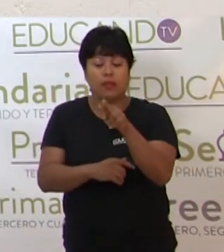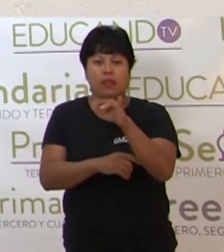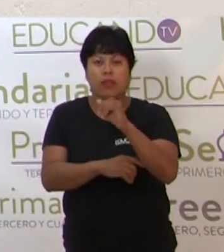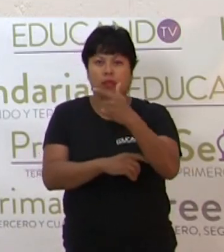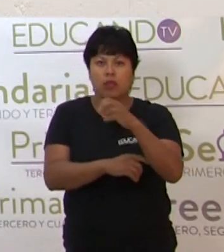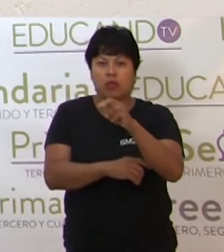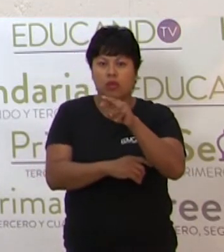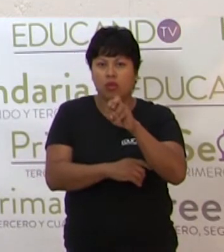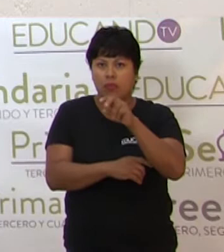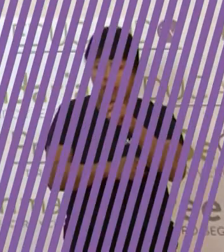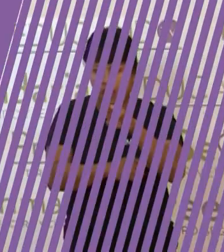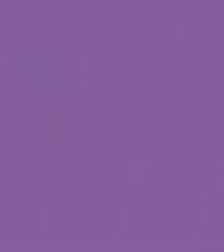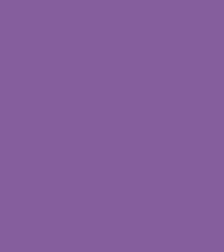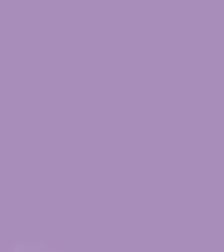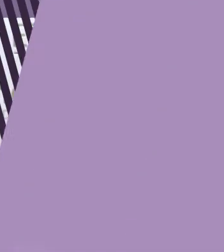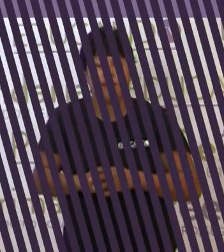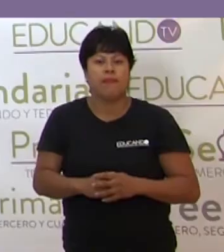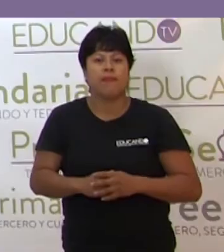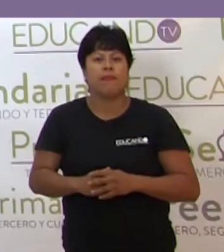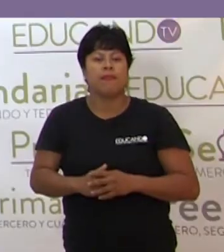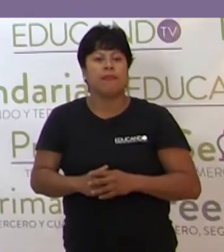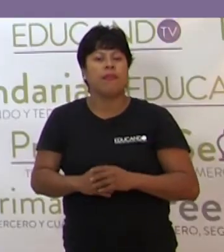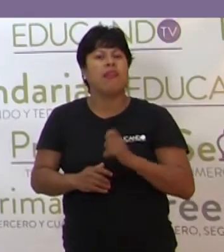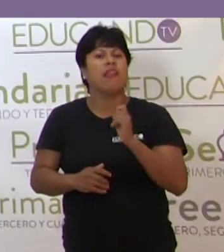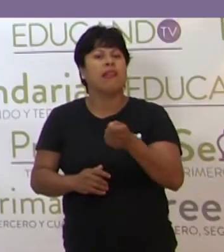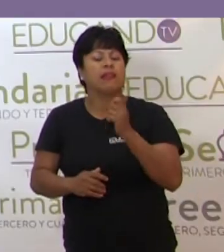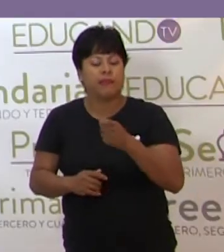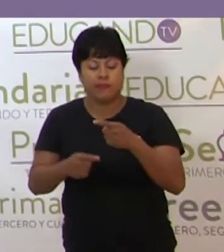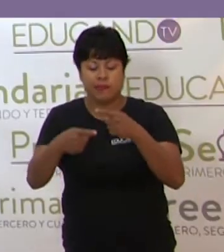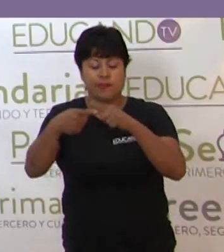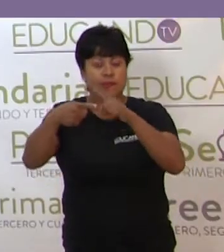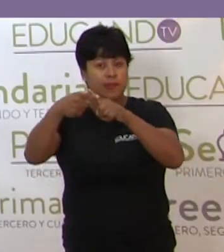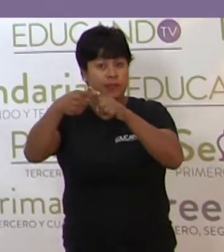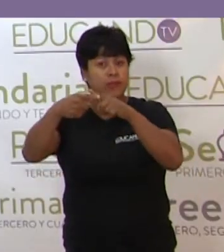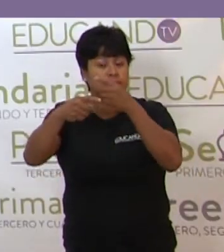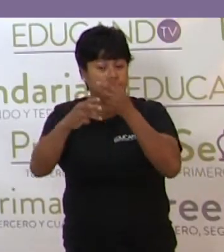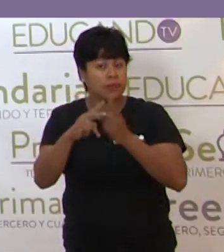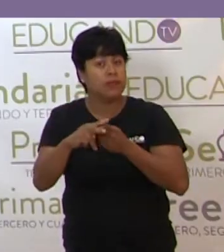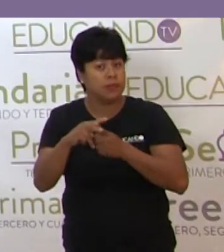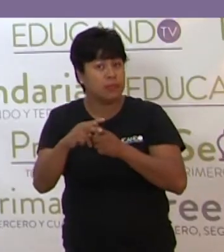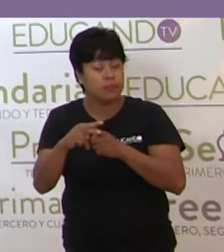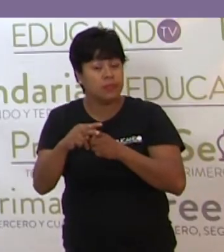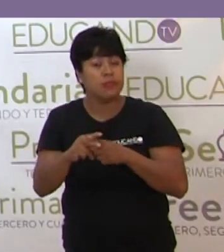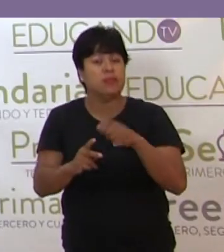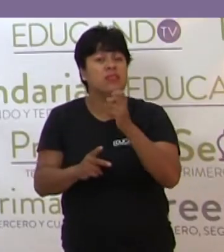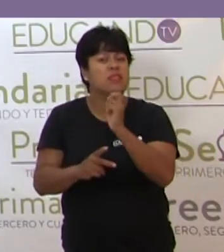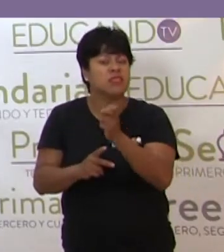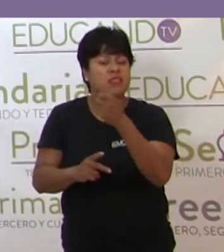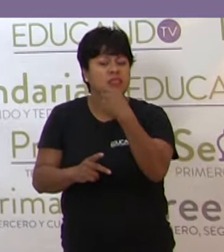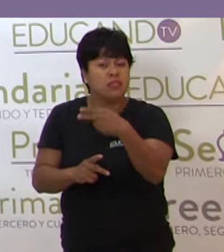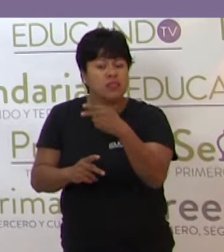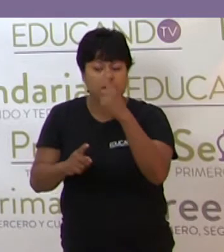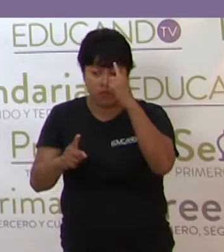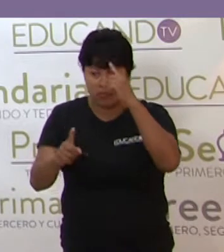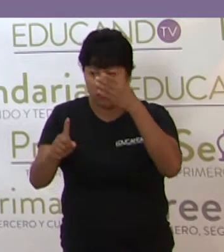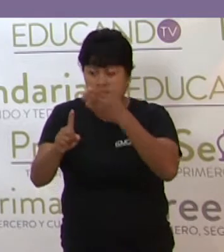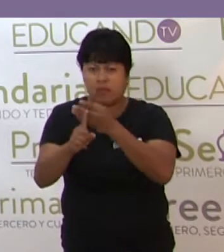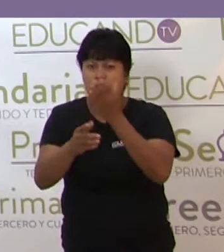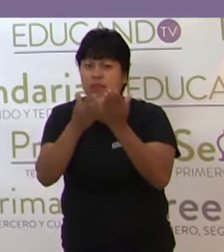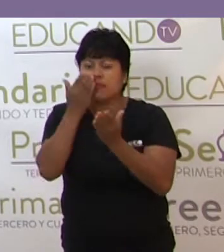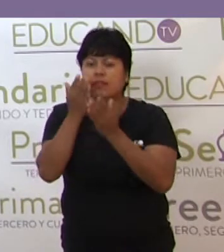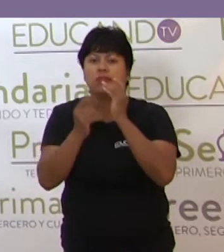trigonometría. Trigonometría es la rama de la matemática cuyo objeto de